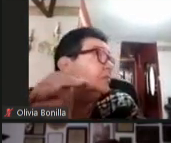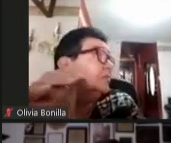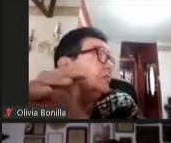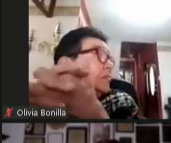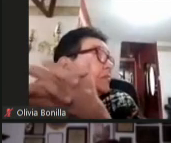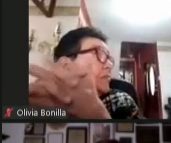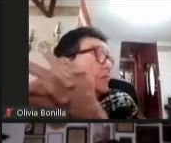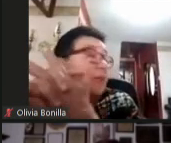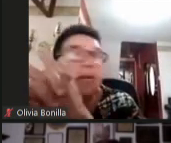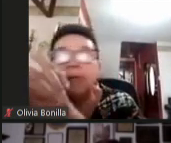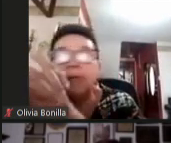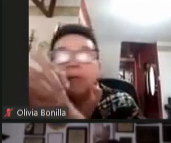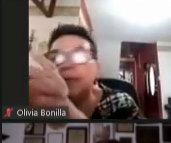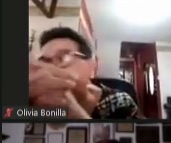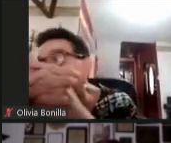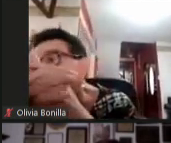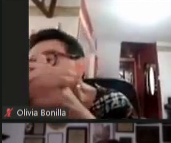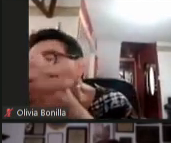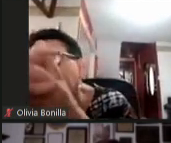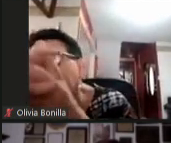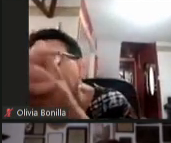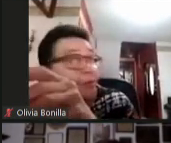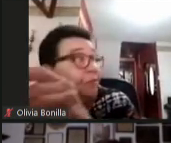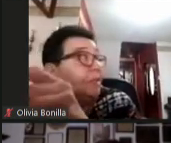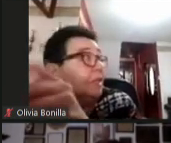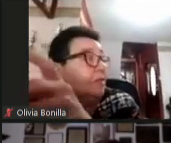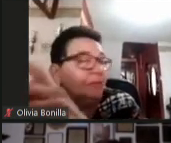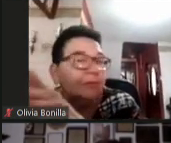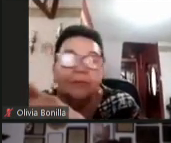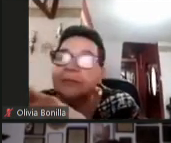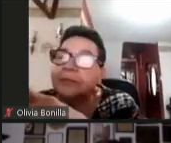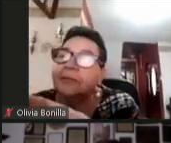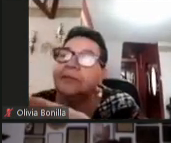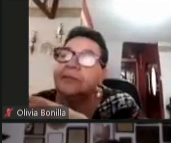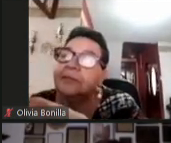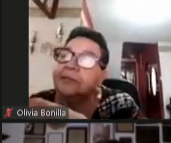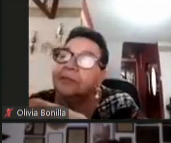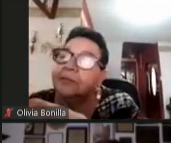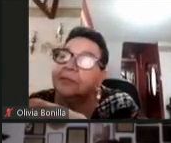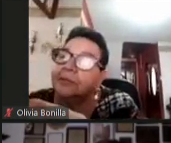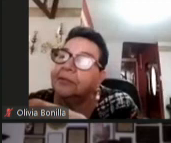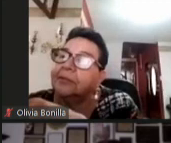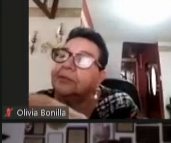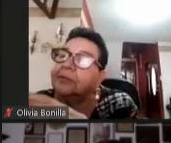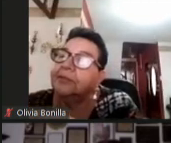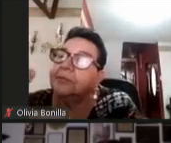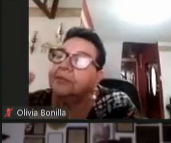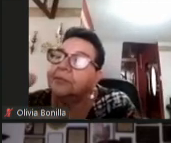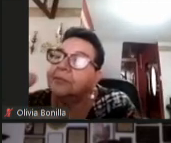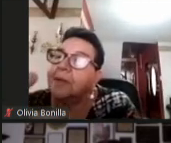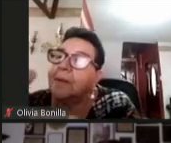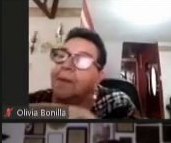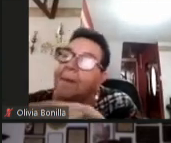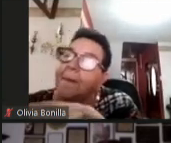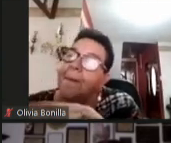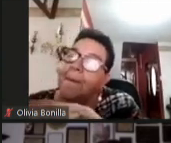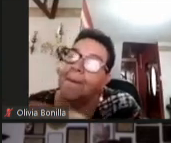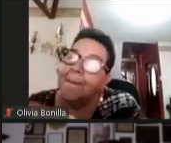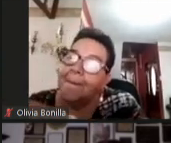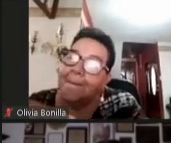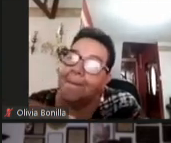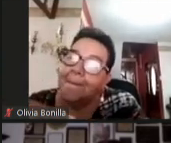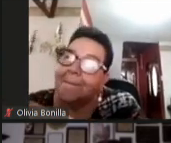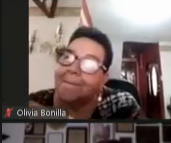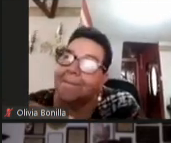para muchos sectores en donde la presión de agua ya está fallando, donde al restablecerse el servicio de energía eléctrica, el